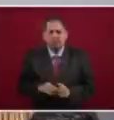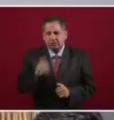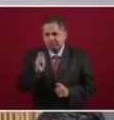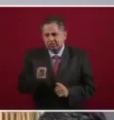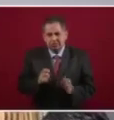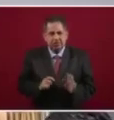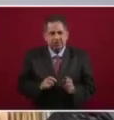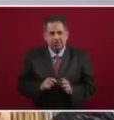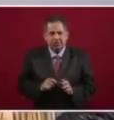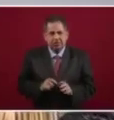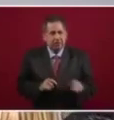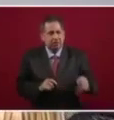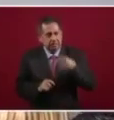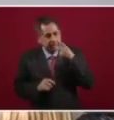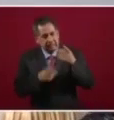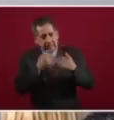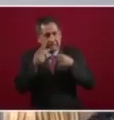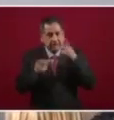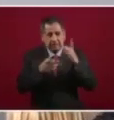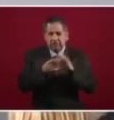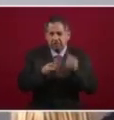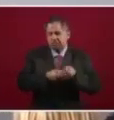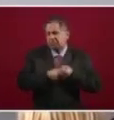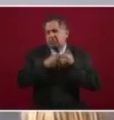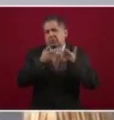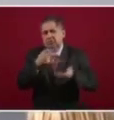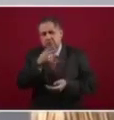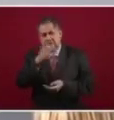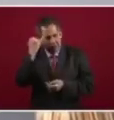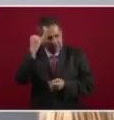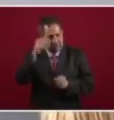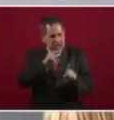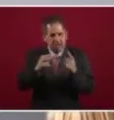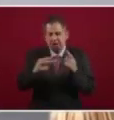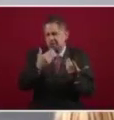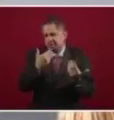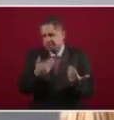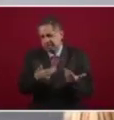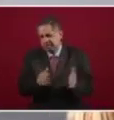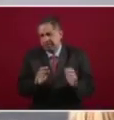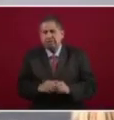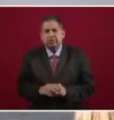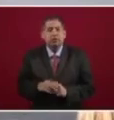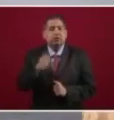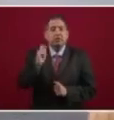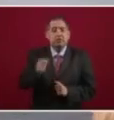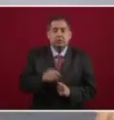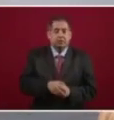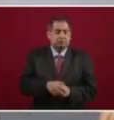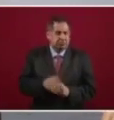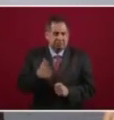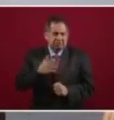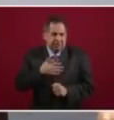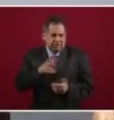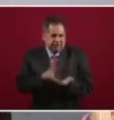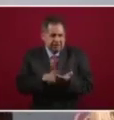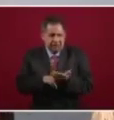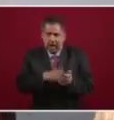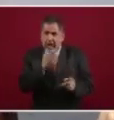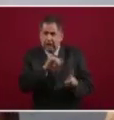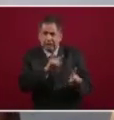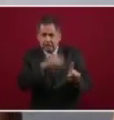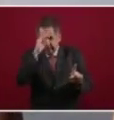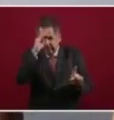Que puedan externar sus puntos de vista. Además, es auténtico, así